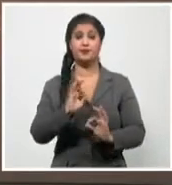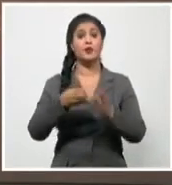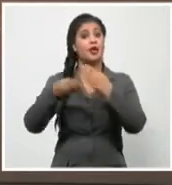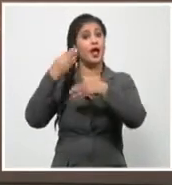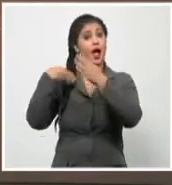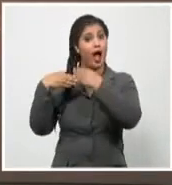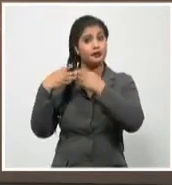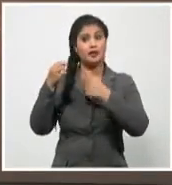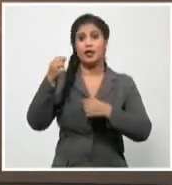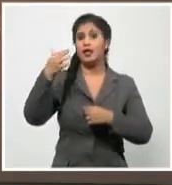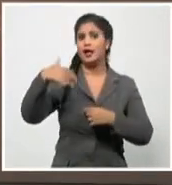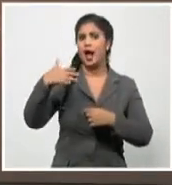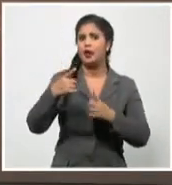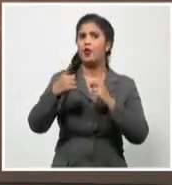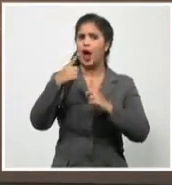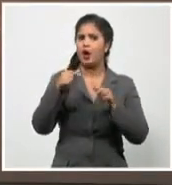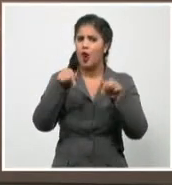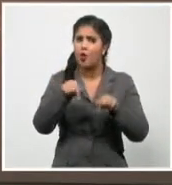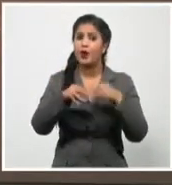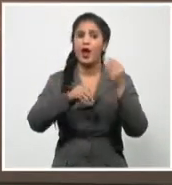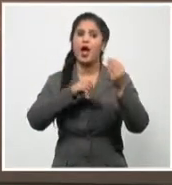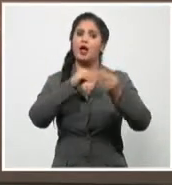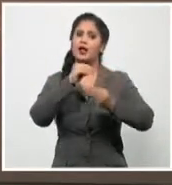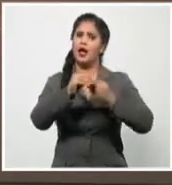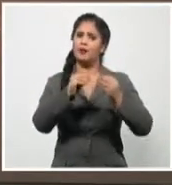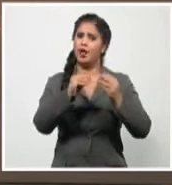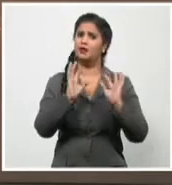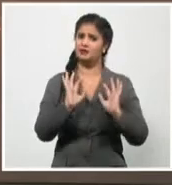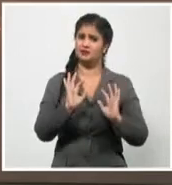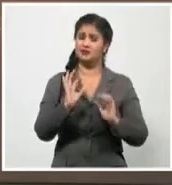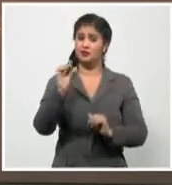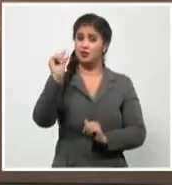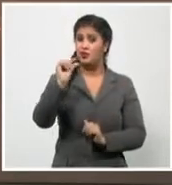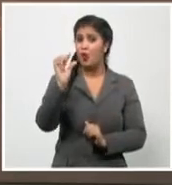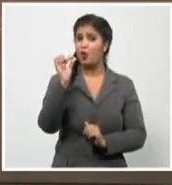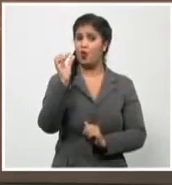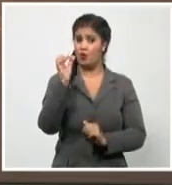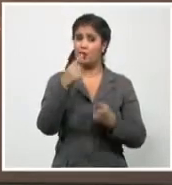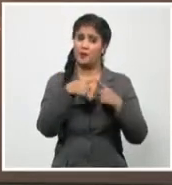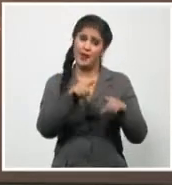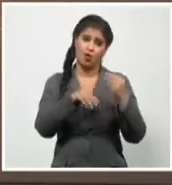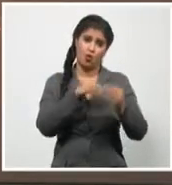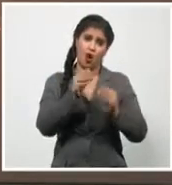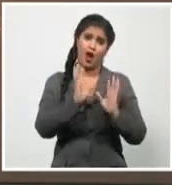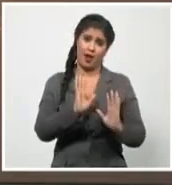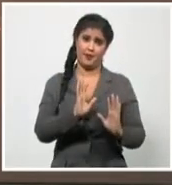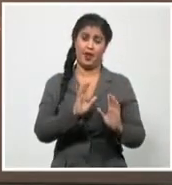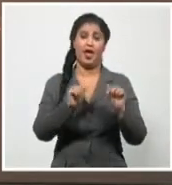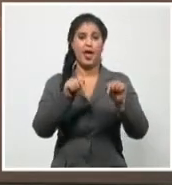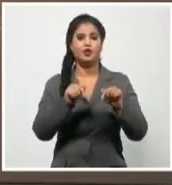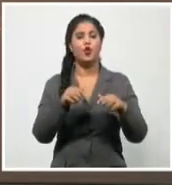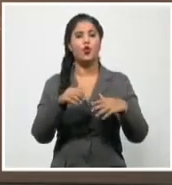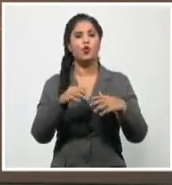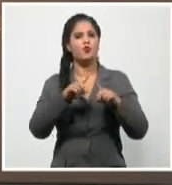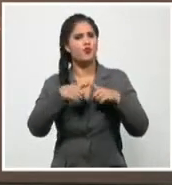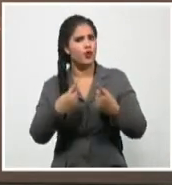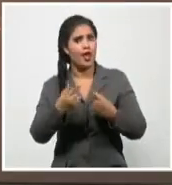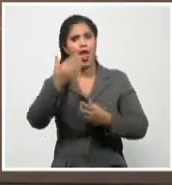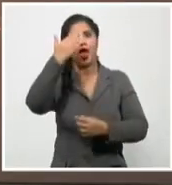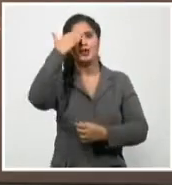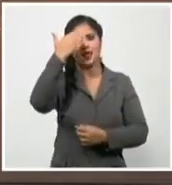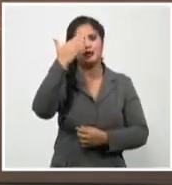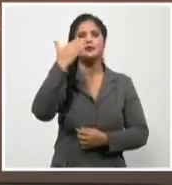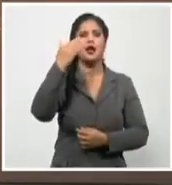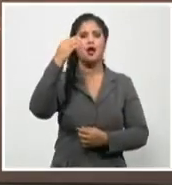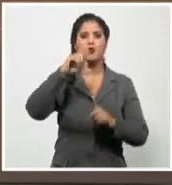al calor de las preocupaciones ciudadanas da la medida del respeto del estado a su pueblo como también de que es